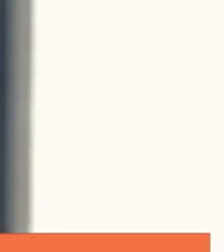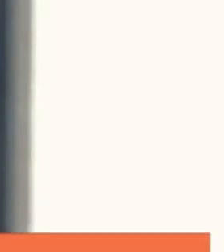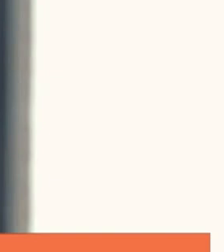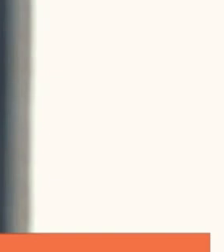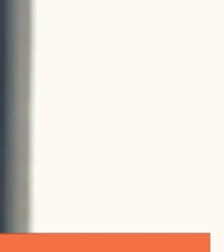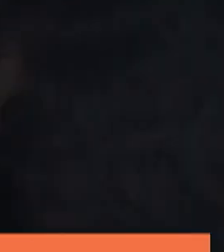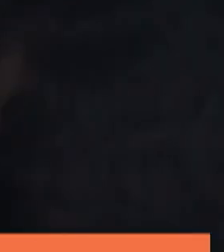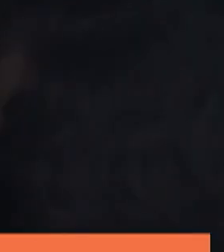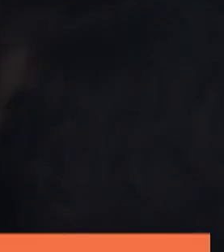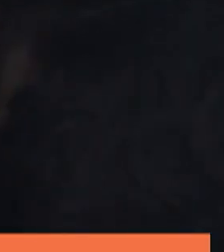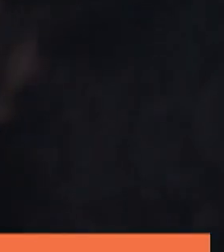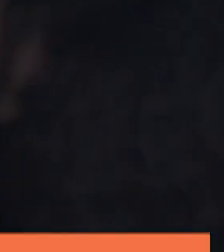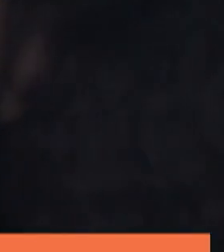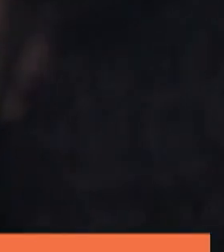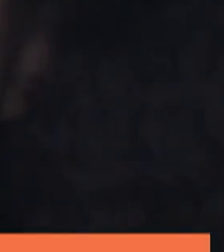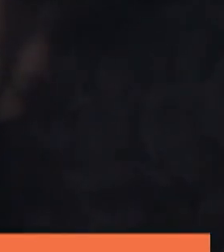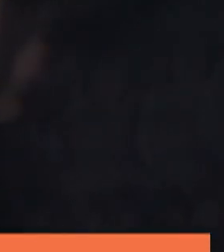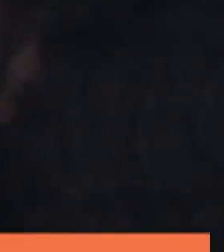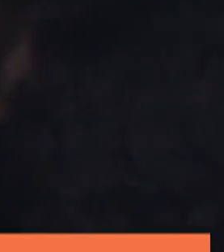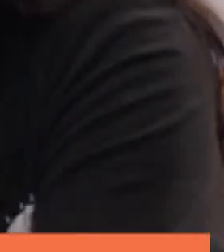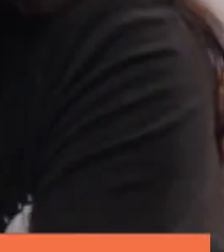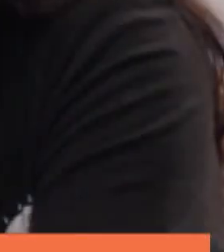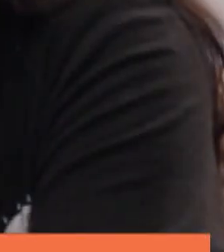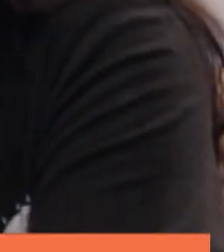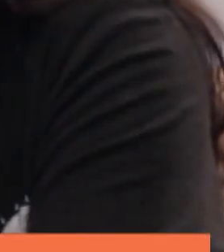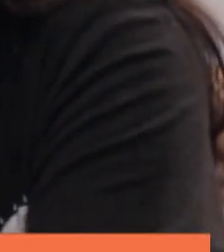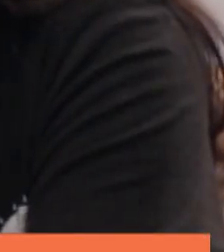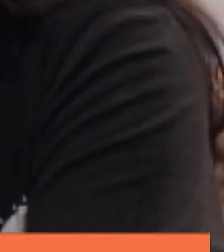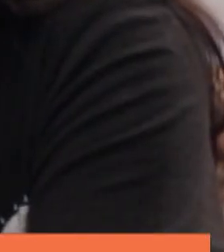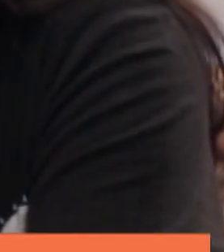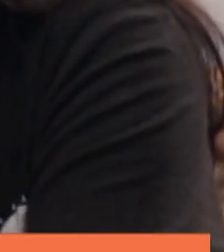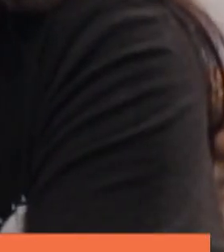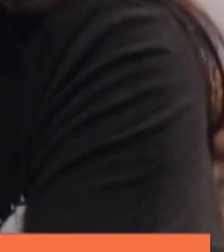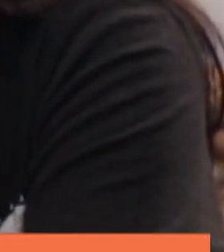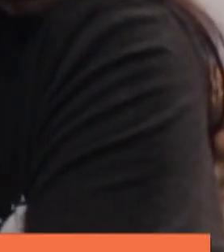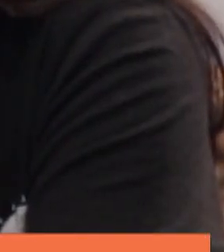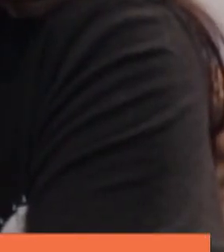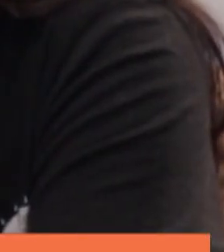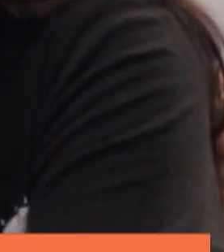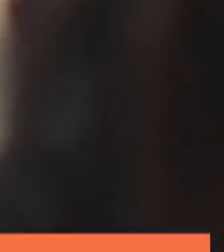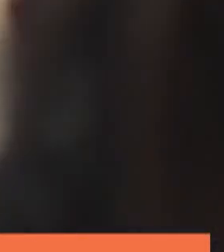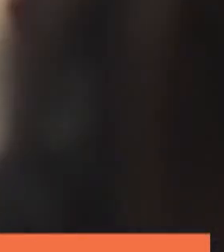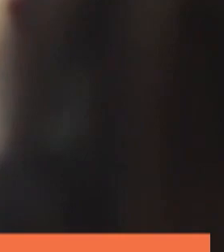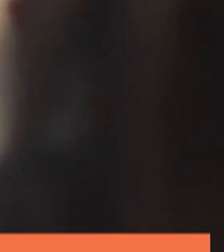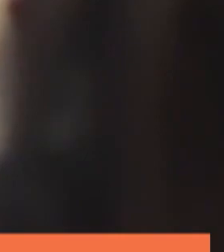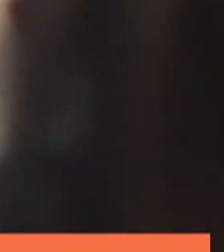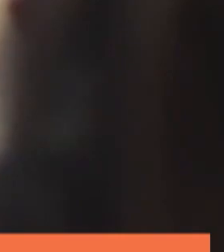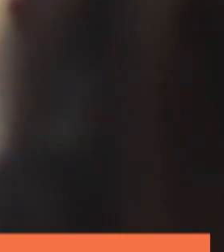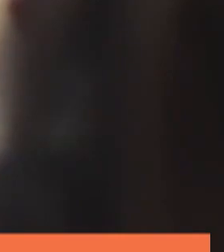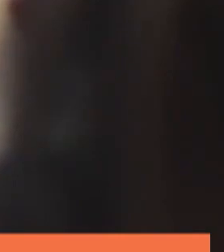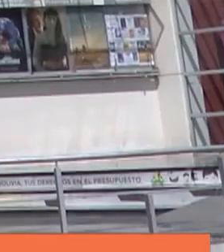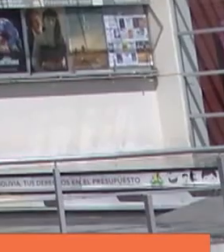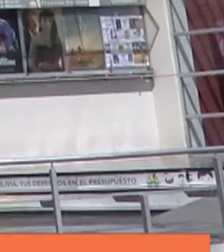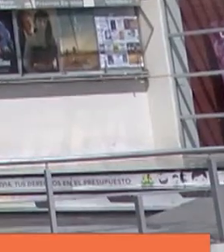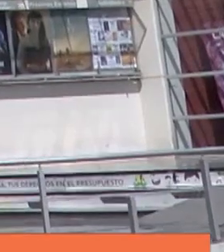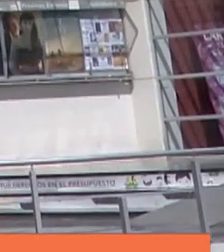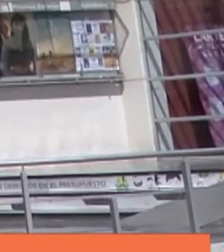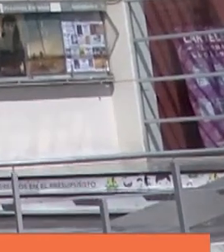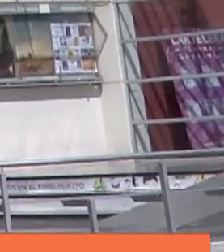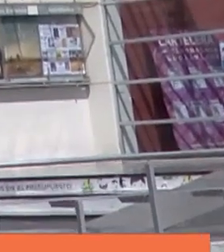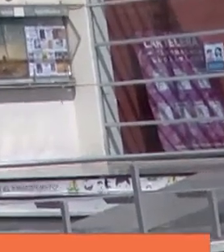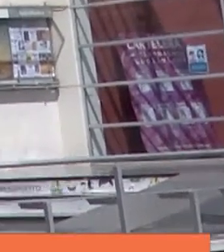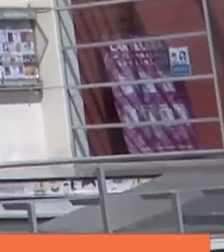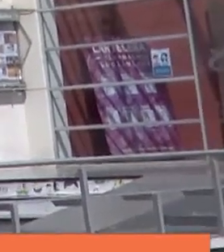Sopocachi, de mis años juveniles, quince